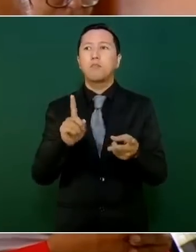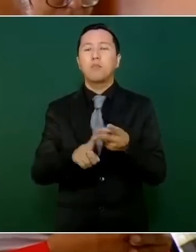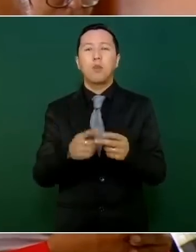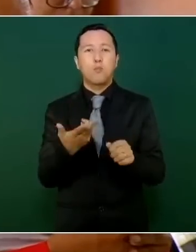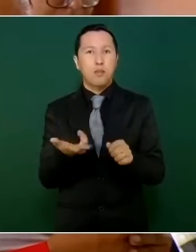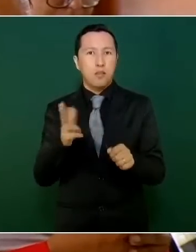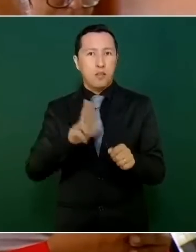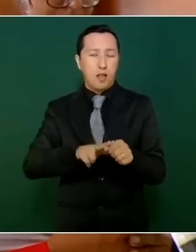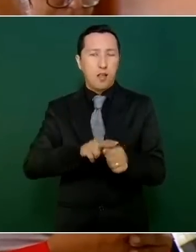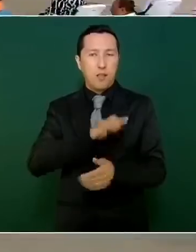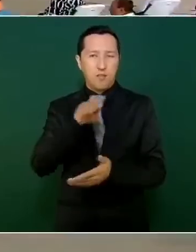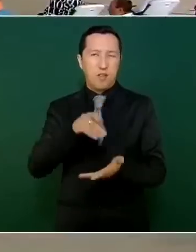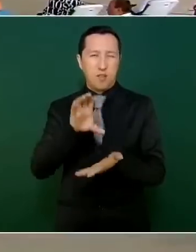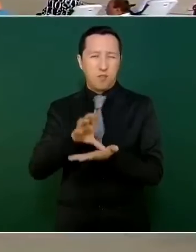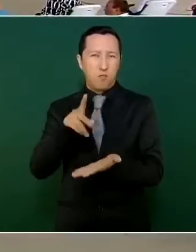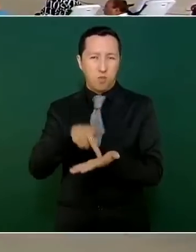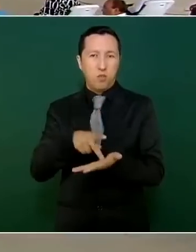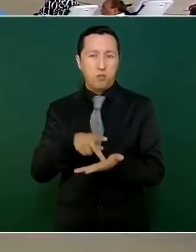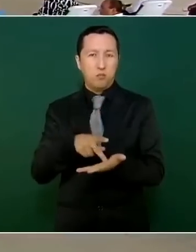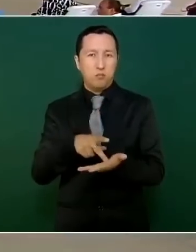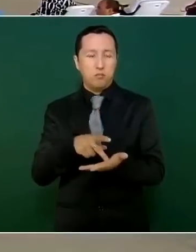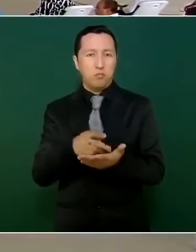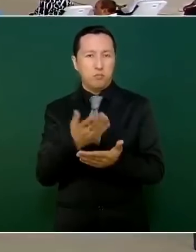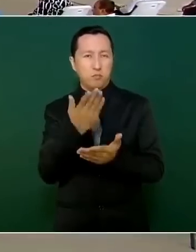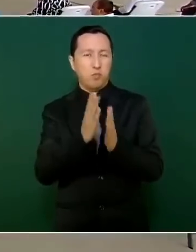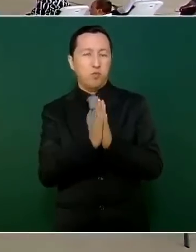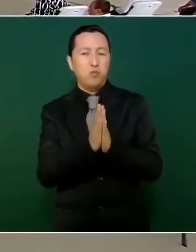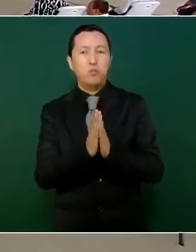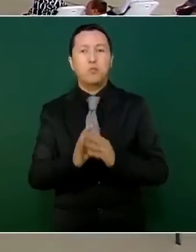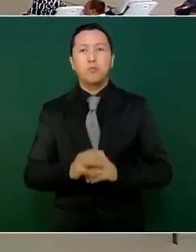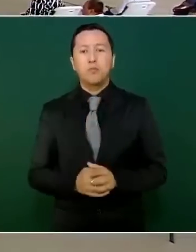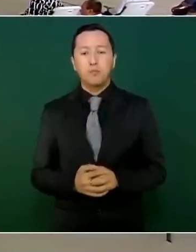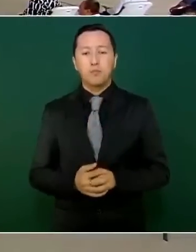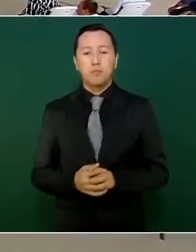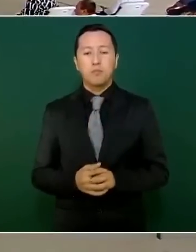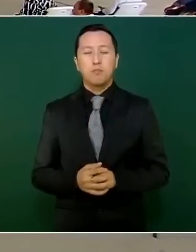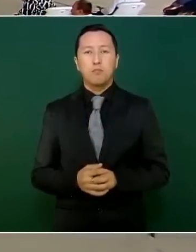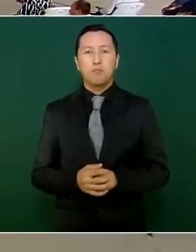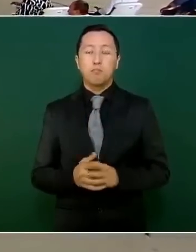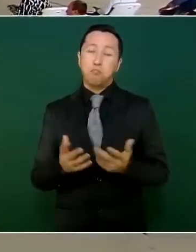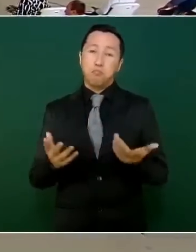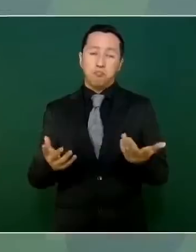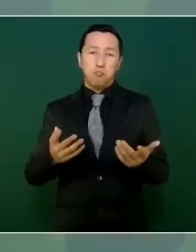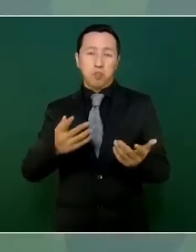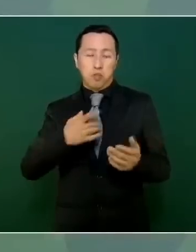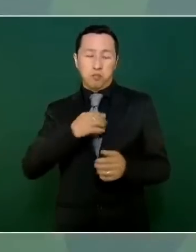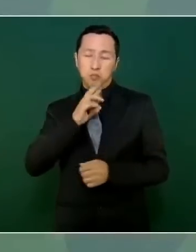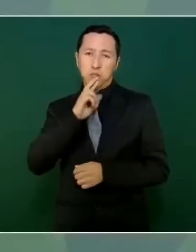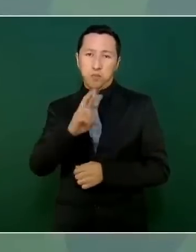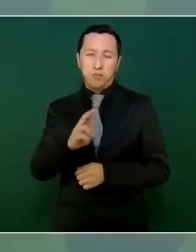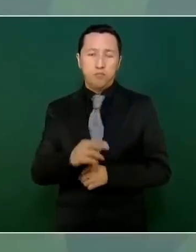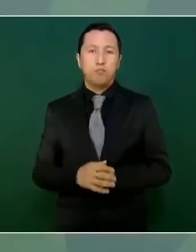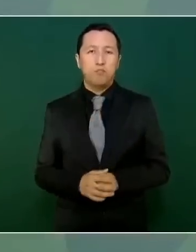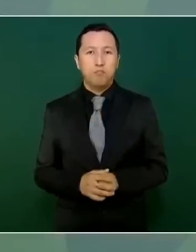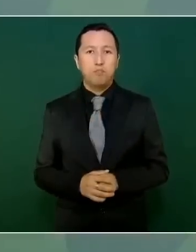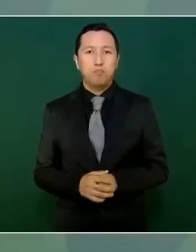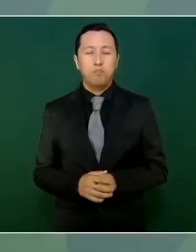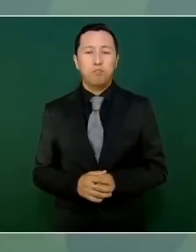Felipe Carrillo Puerto. Pues tengo que contestarle. Primero me gustaría que